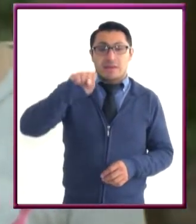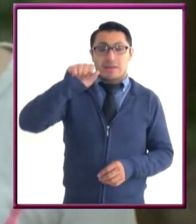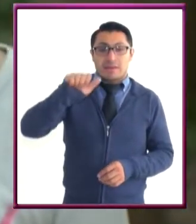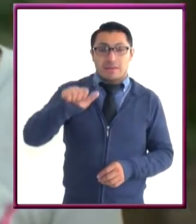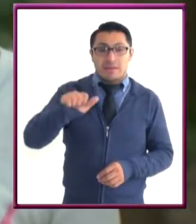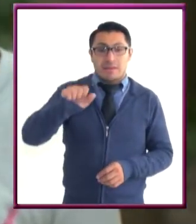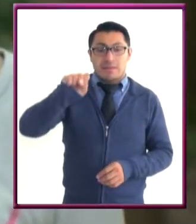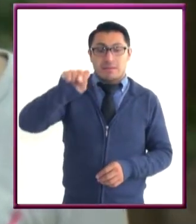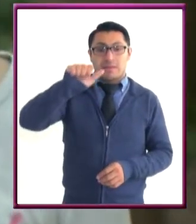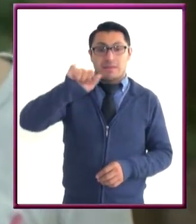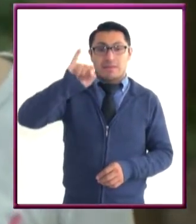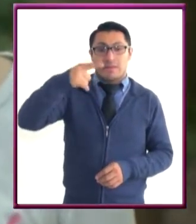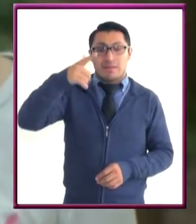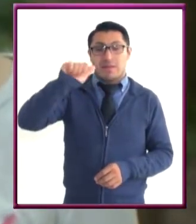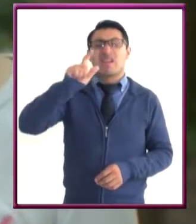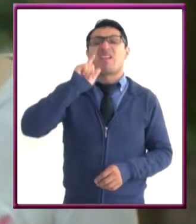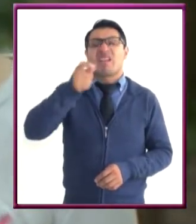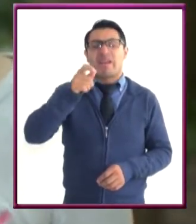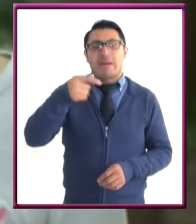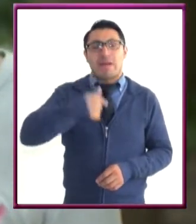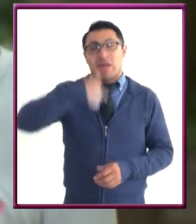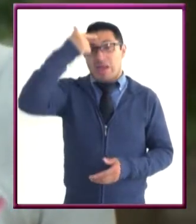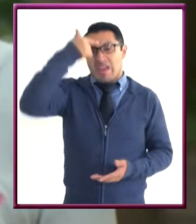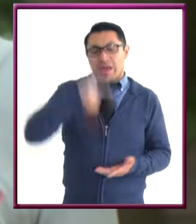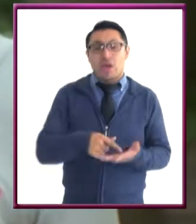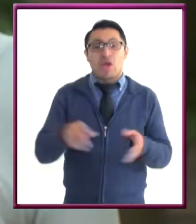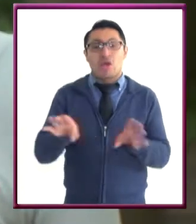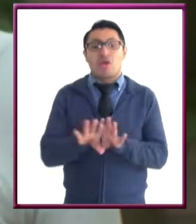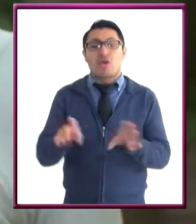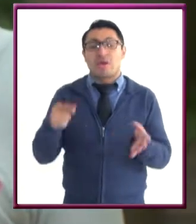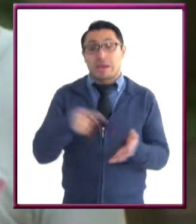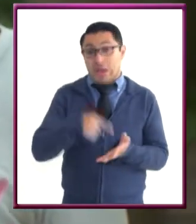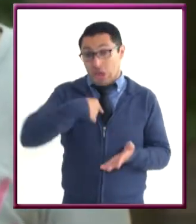Saiga, me suena como a una